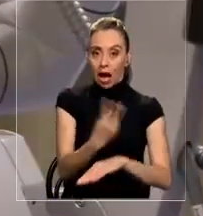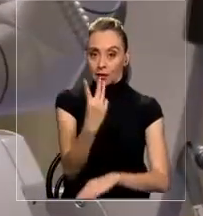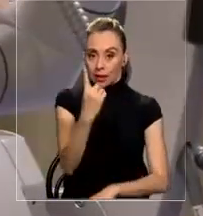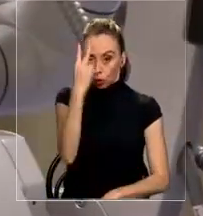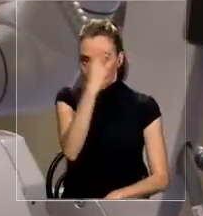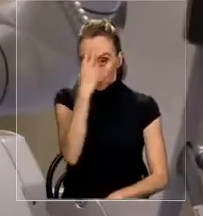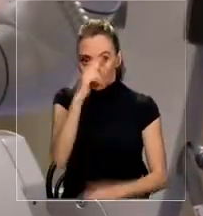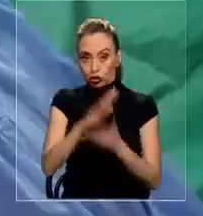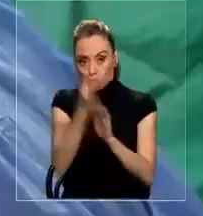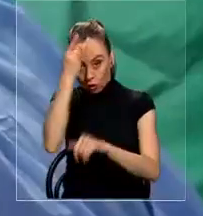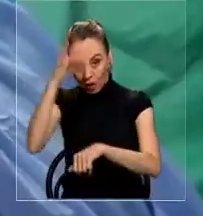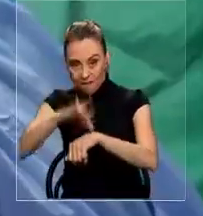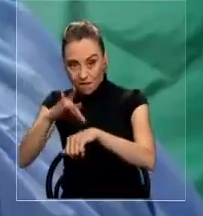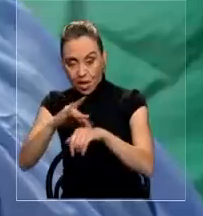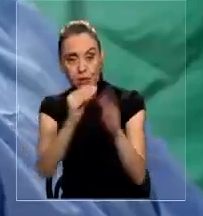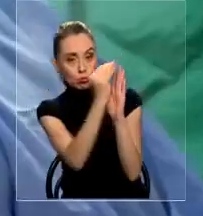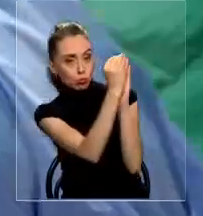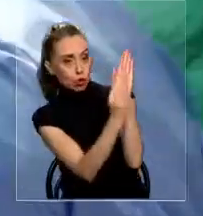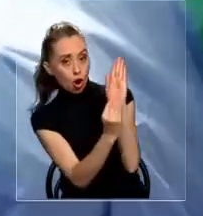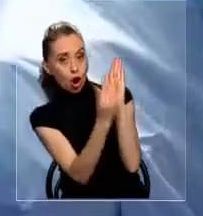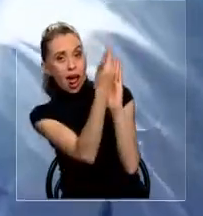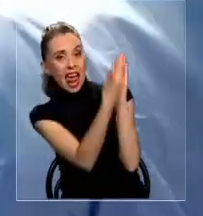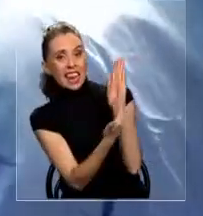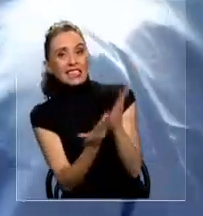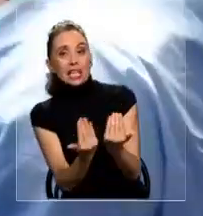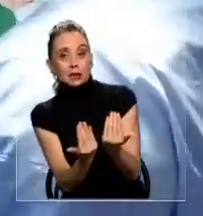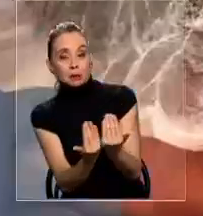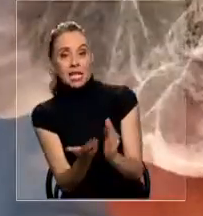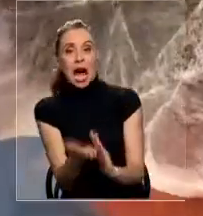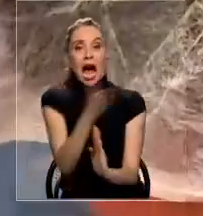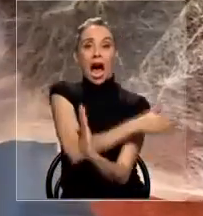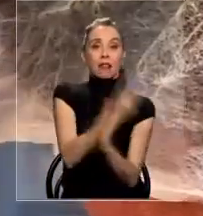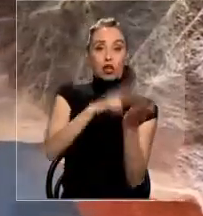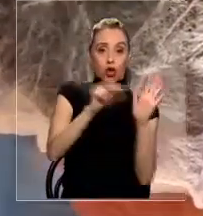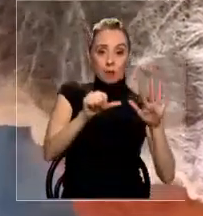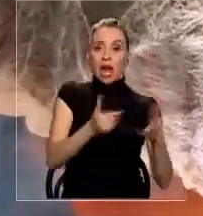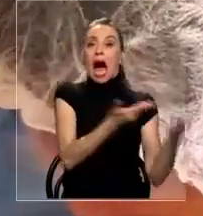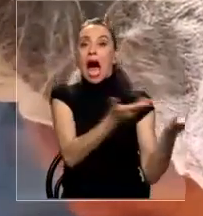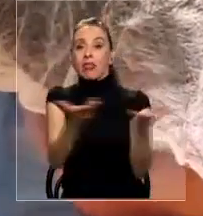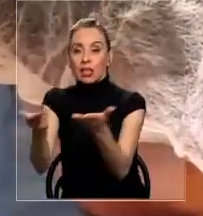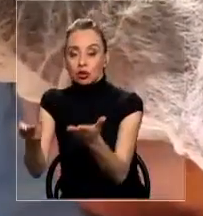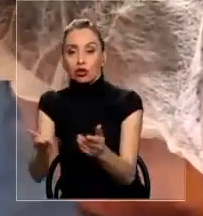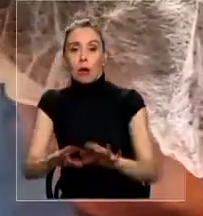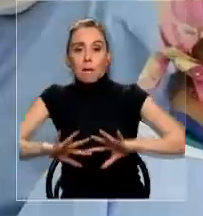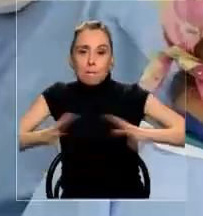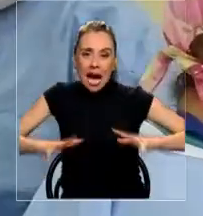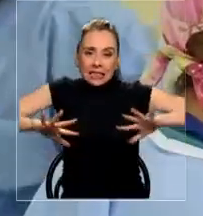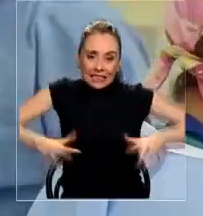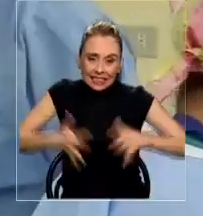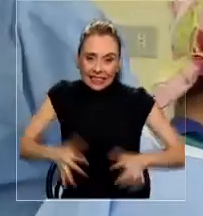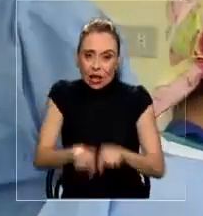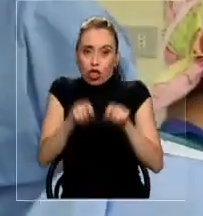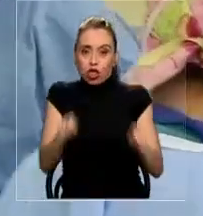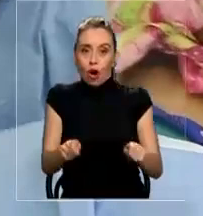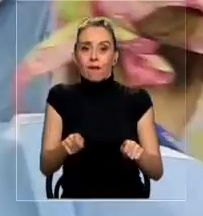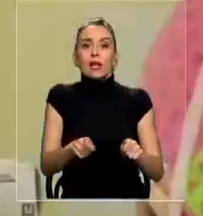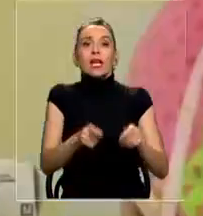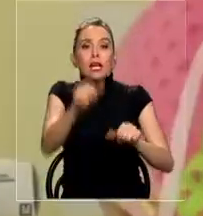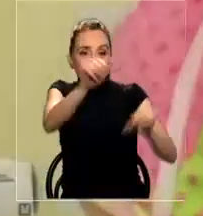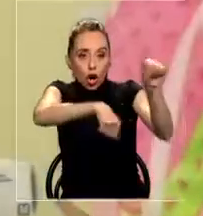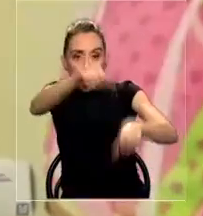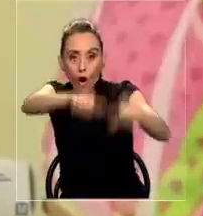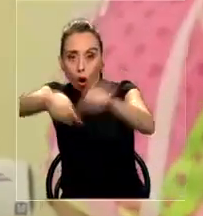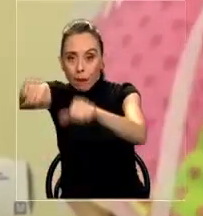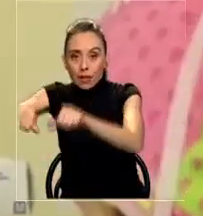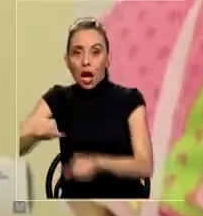todos los pacientes que están en estas listas previo al 2016. Por eso redoblaron esfuerzos y mantienen los pabellones